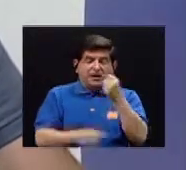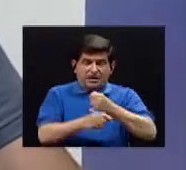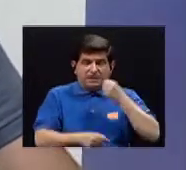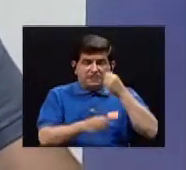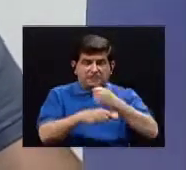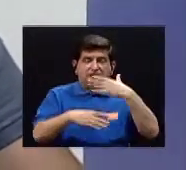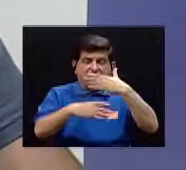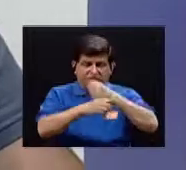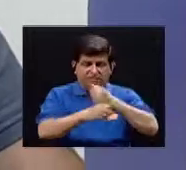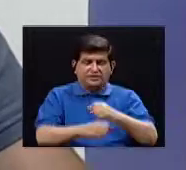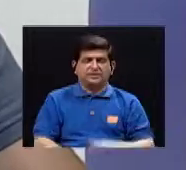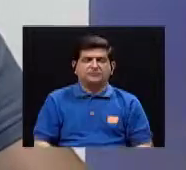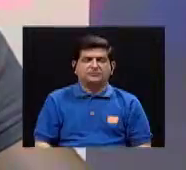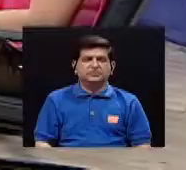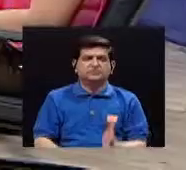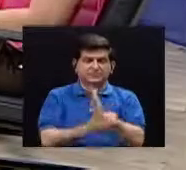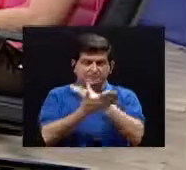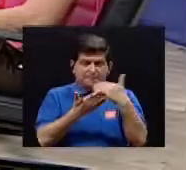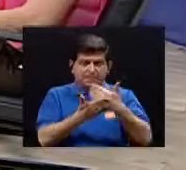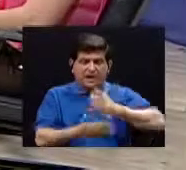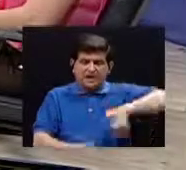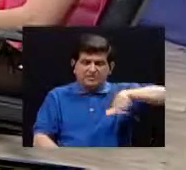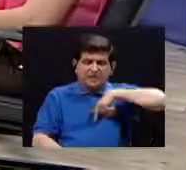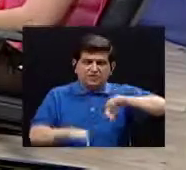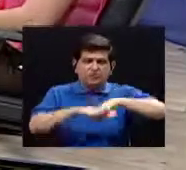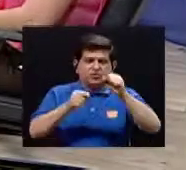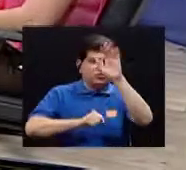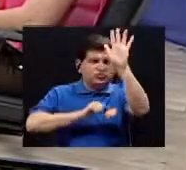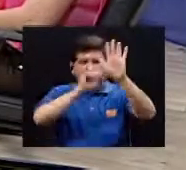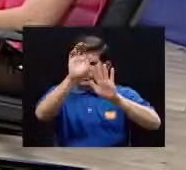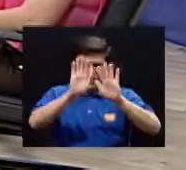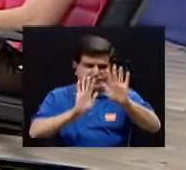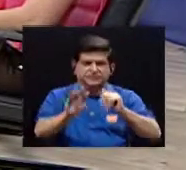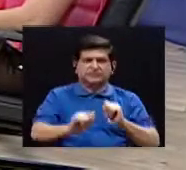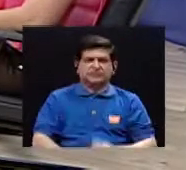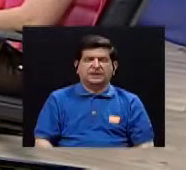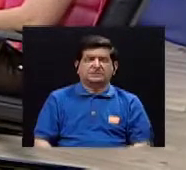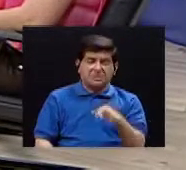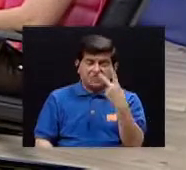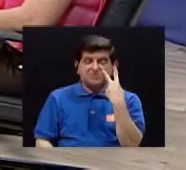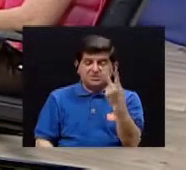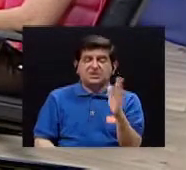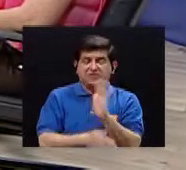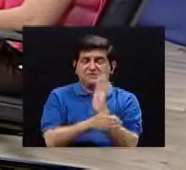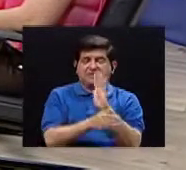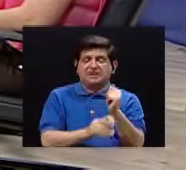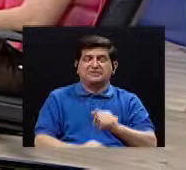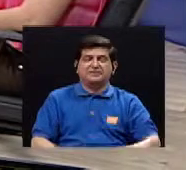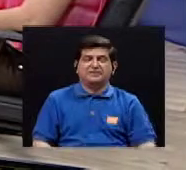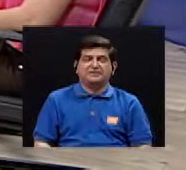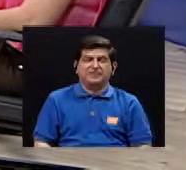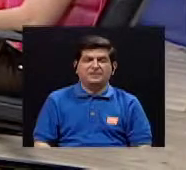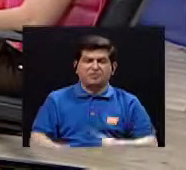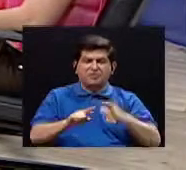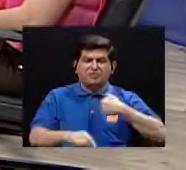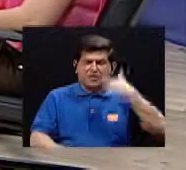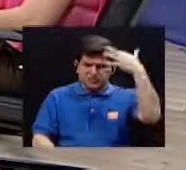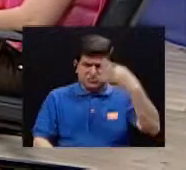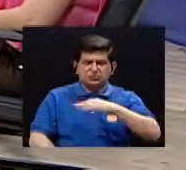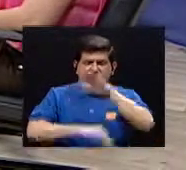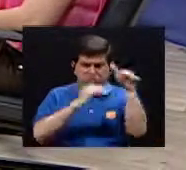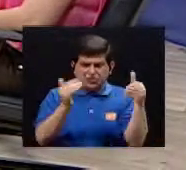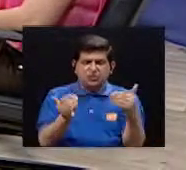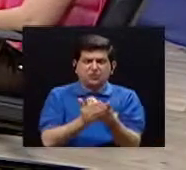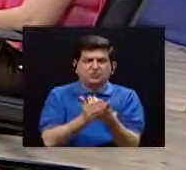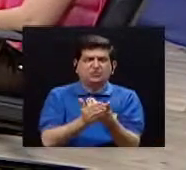estudios que él ha hecho más bien hay partes donde rompimos un poquito los esquemas y ahí lo van a ver en la película pero yo